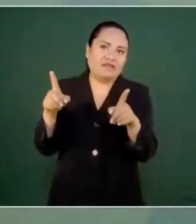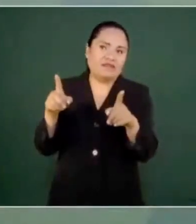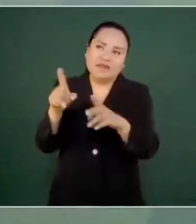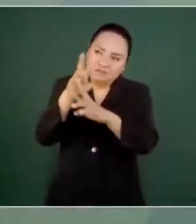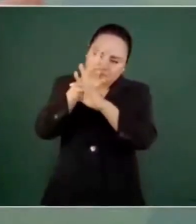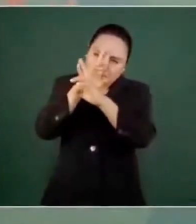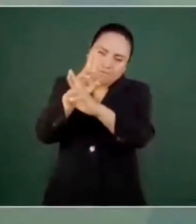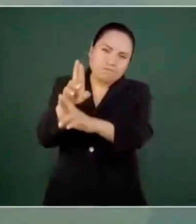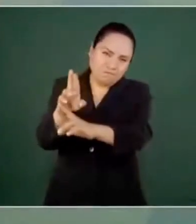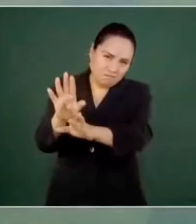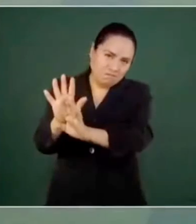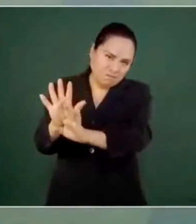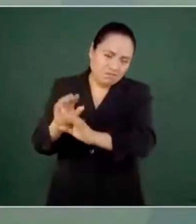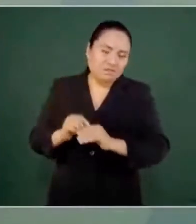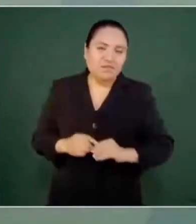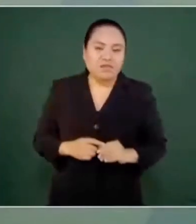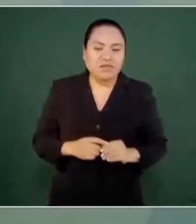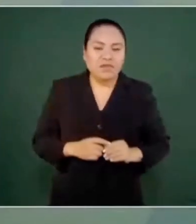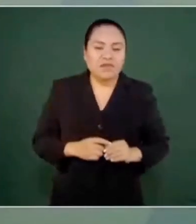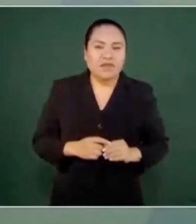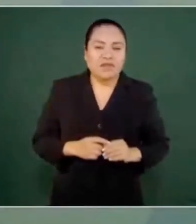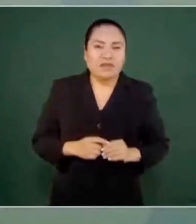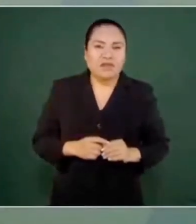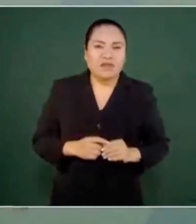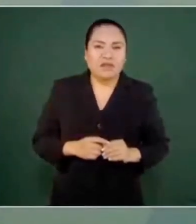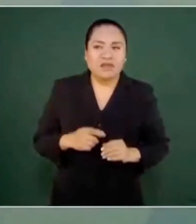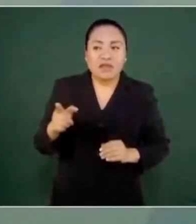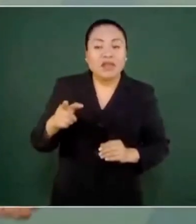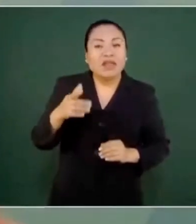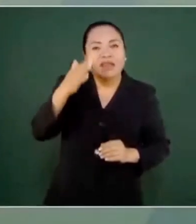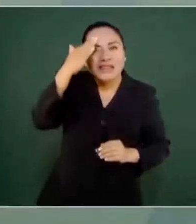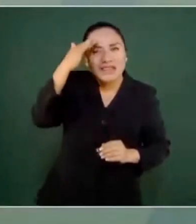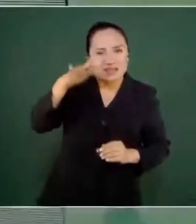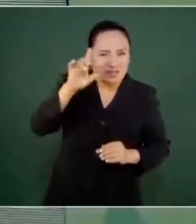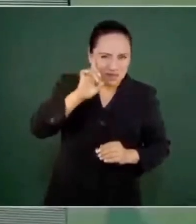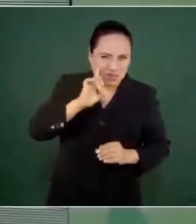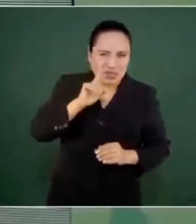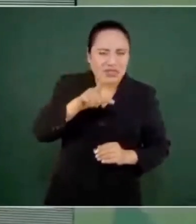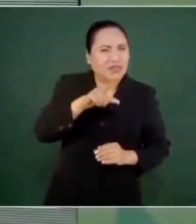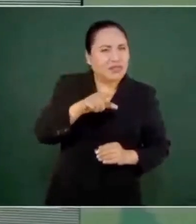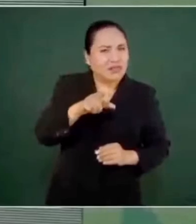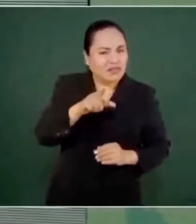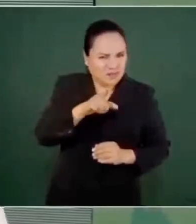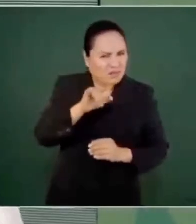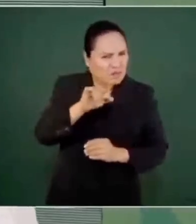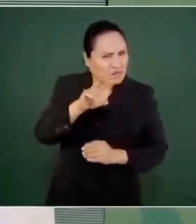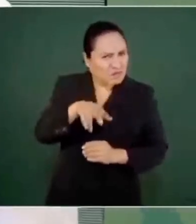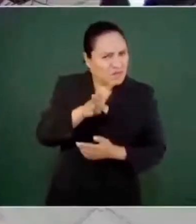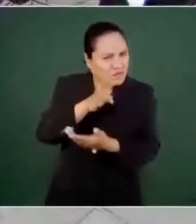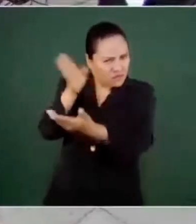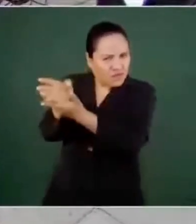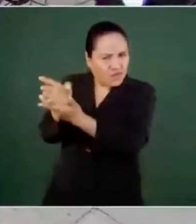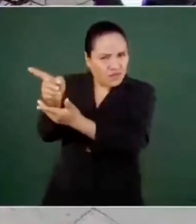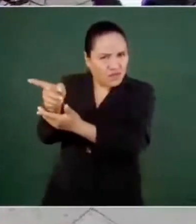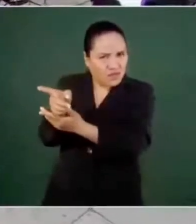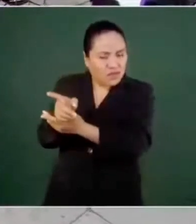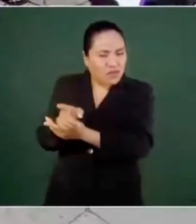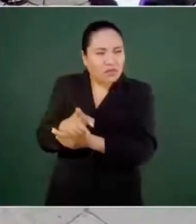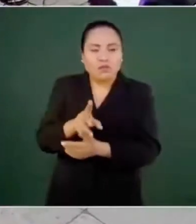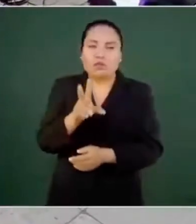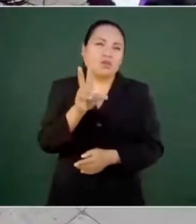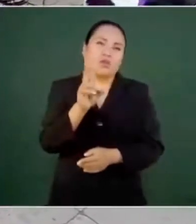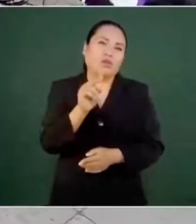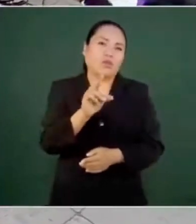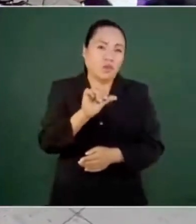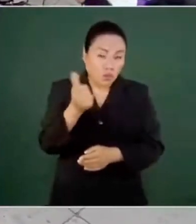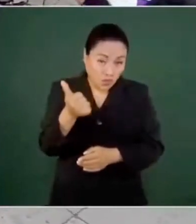Entonces, si me dicen que la señora, ¿sí fue ella? No, ya Otra señora. fue el grupo de Jalisco,